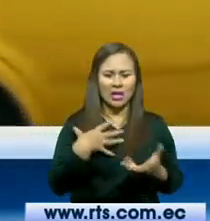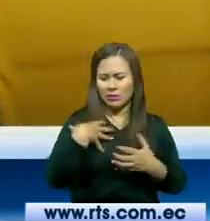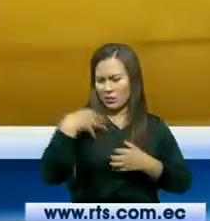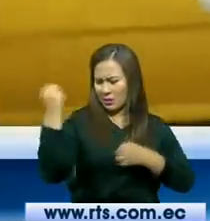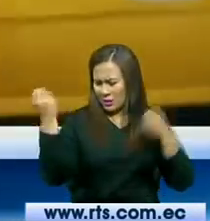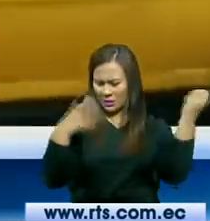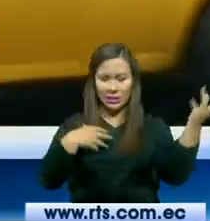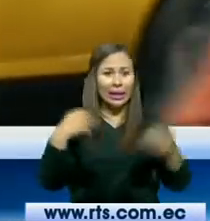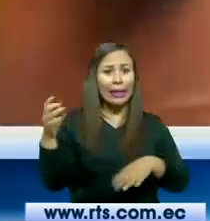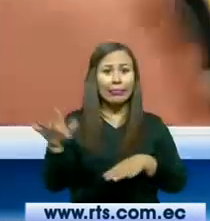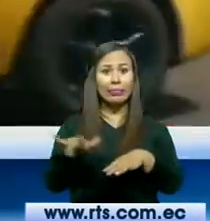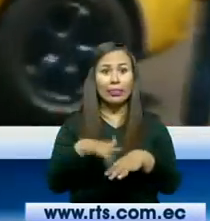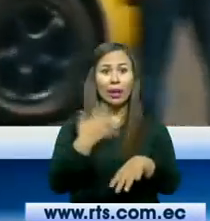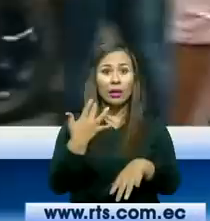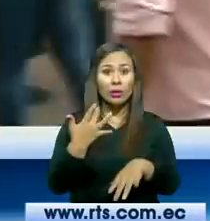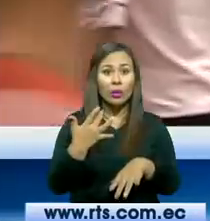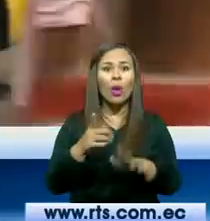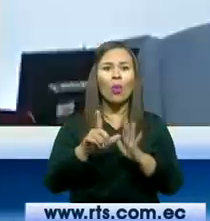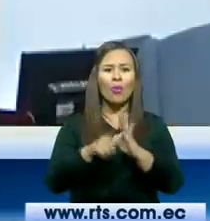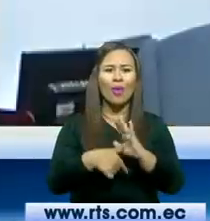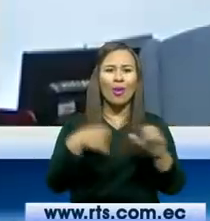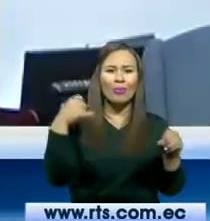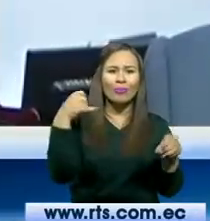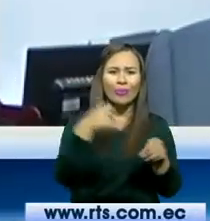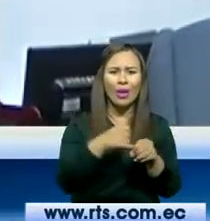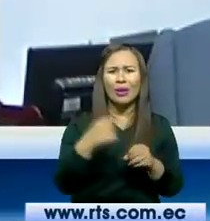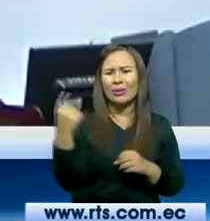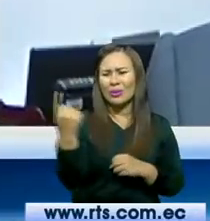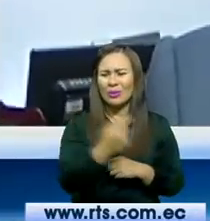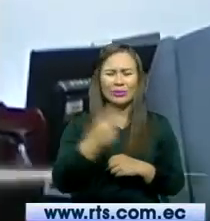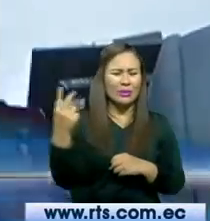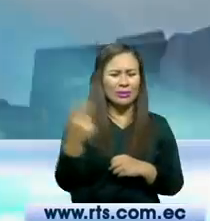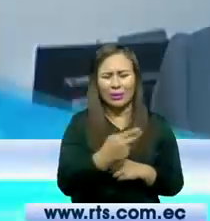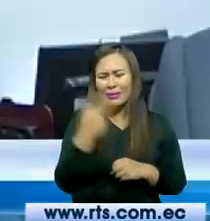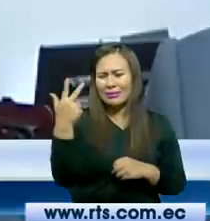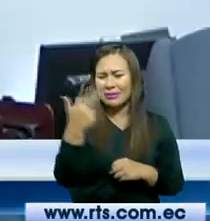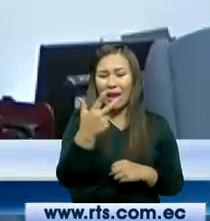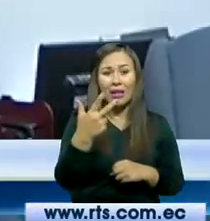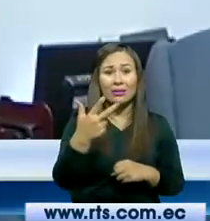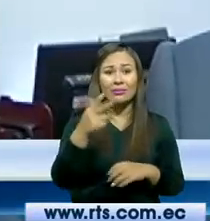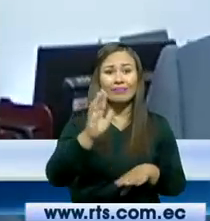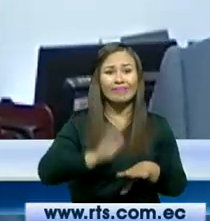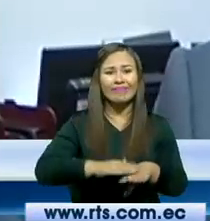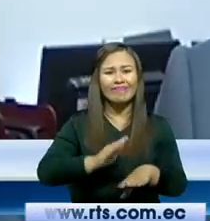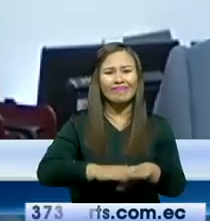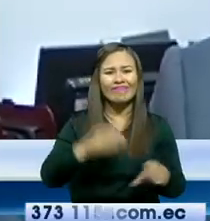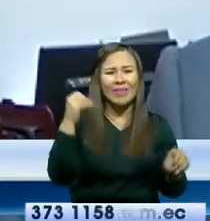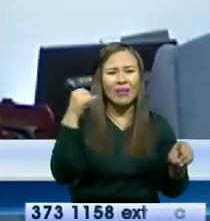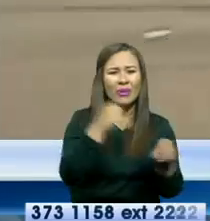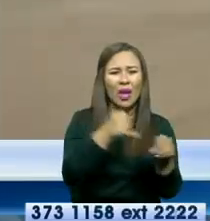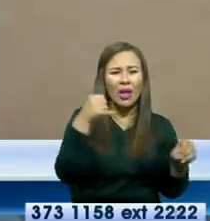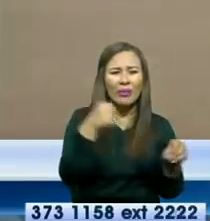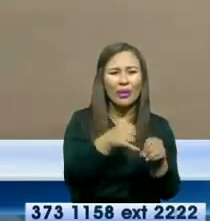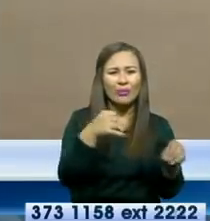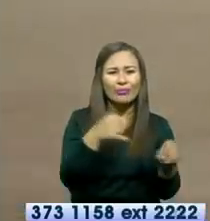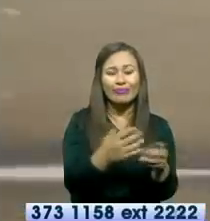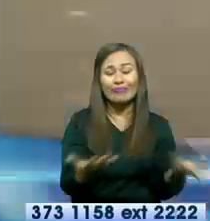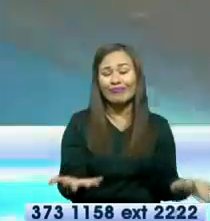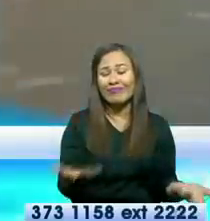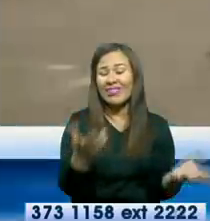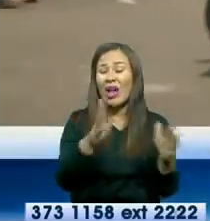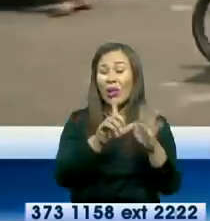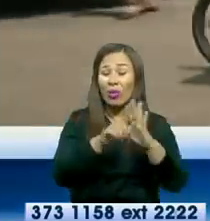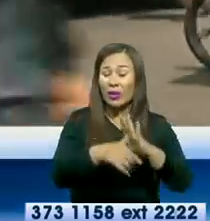vestimenta y posteriormente a violarla, una tras otra persona, porque han manifestado que son más de dos personas. Consumado el